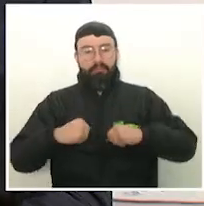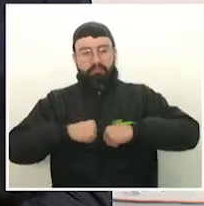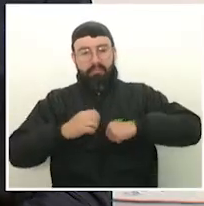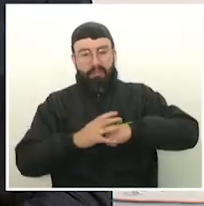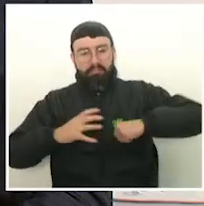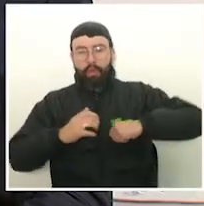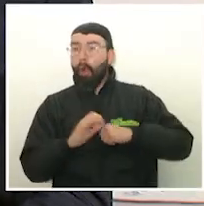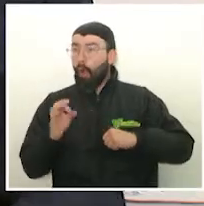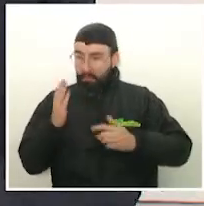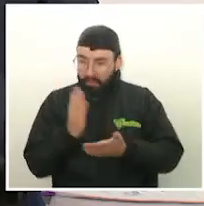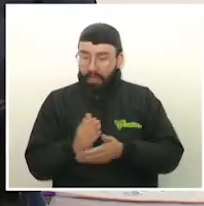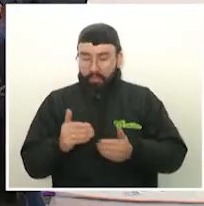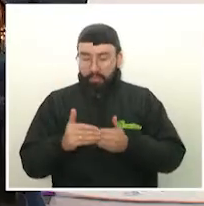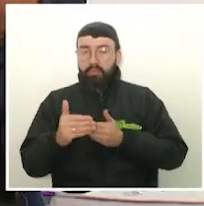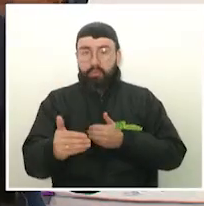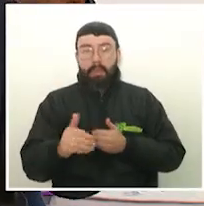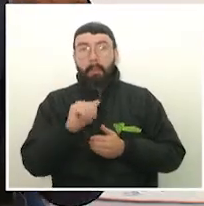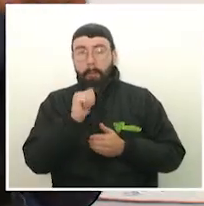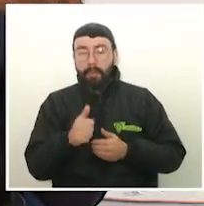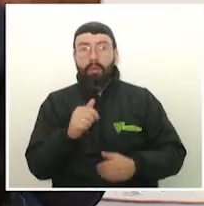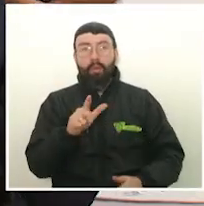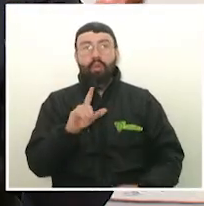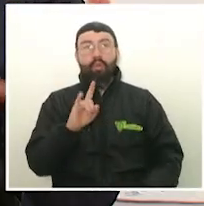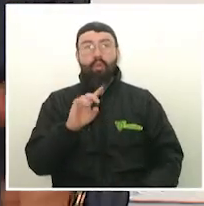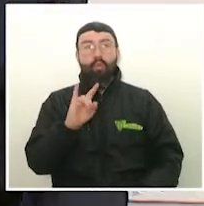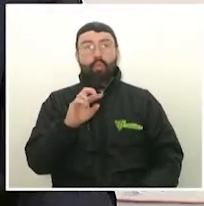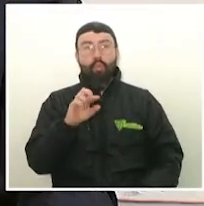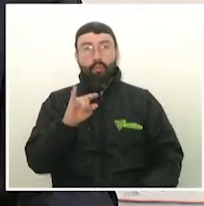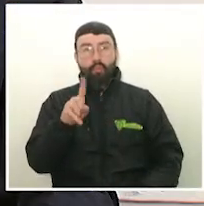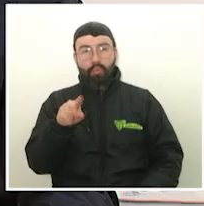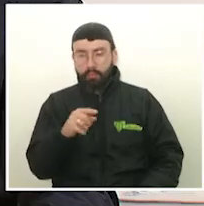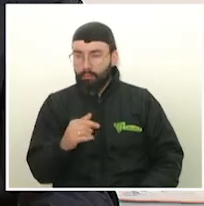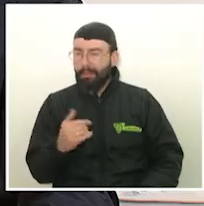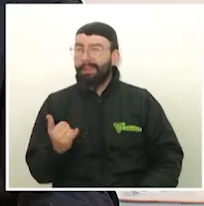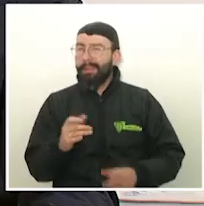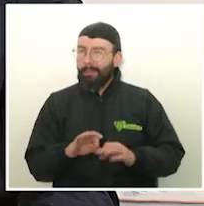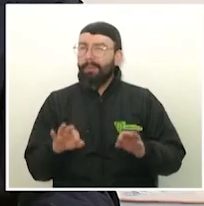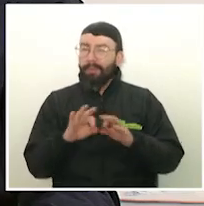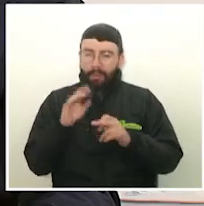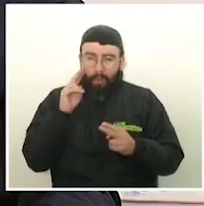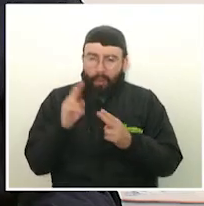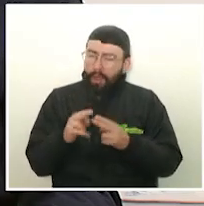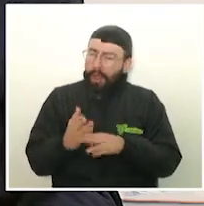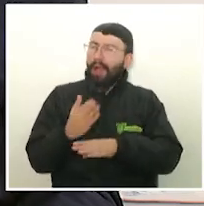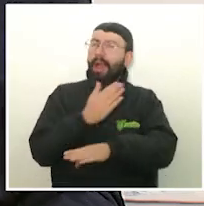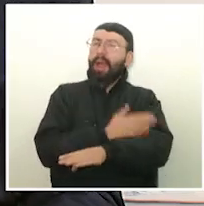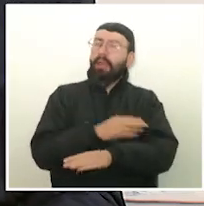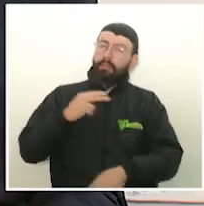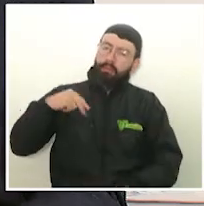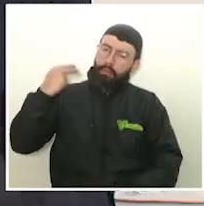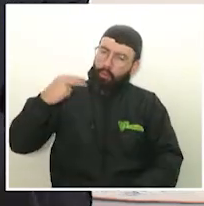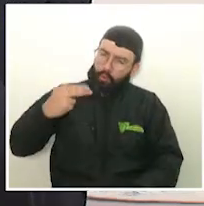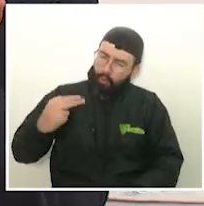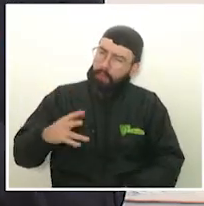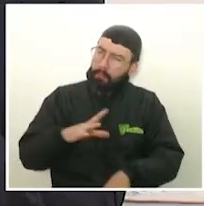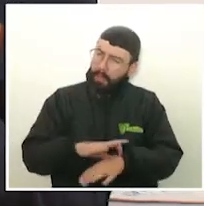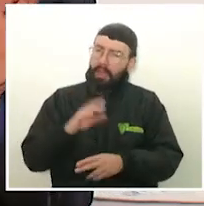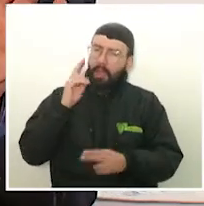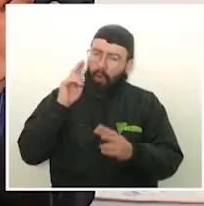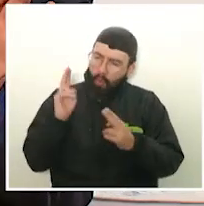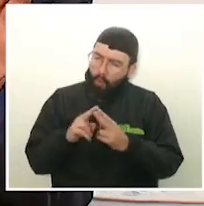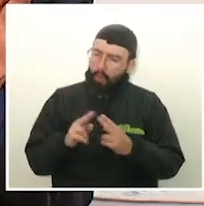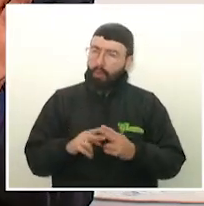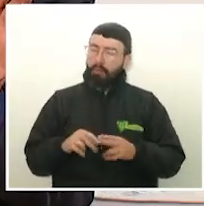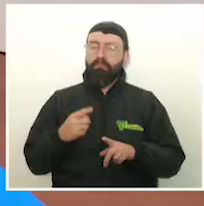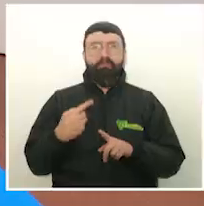el lupus. Entonces, miren lo importante conocer toda esa historia clínica. ¿Para qué? Para que en el conjunto, porque